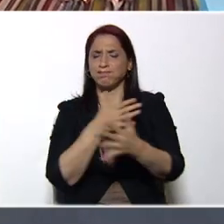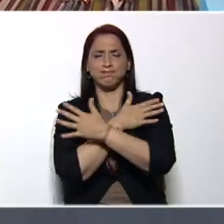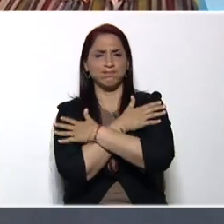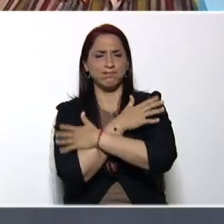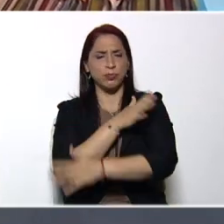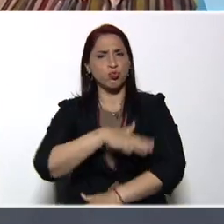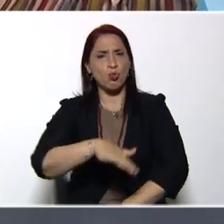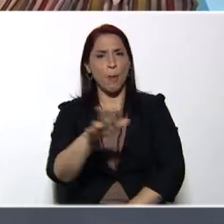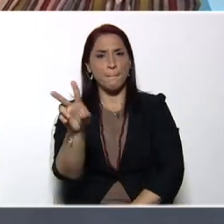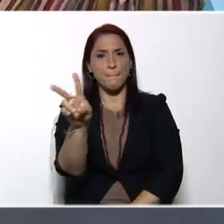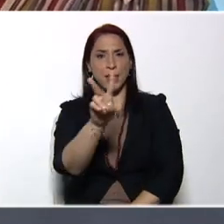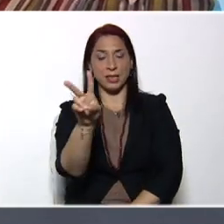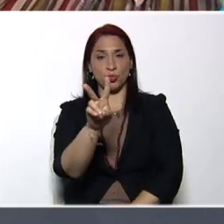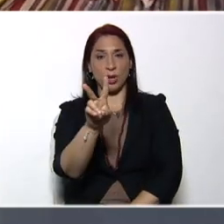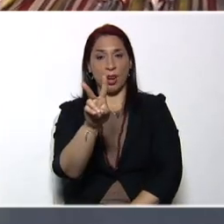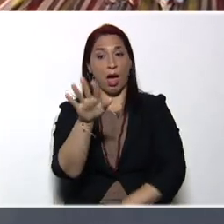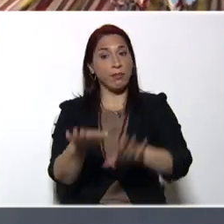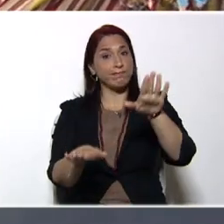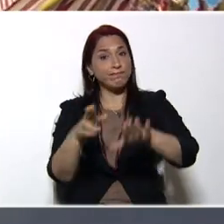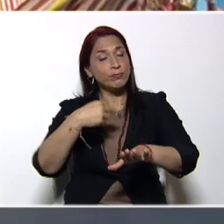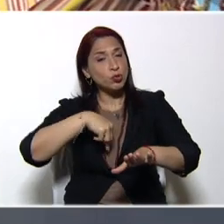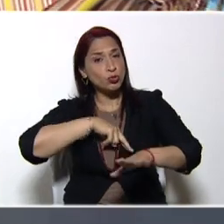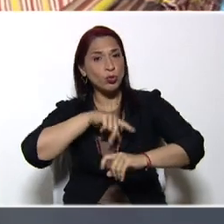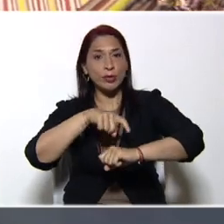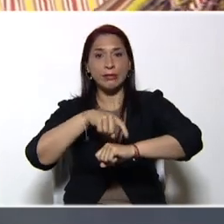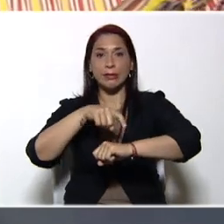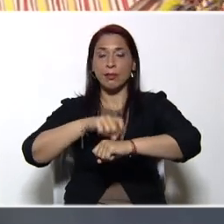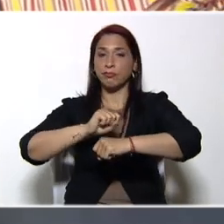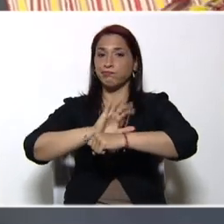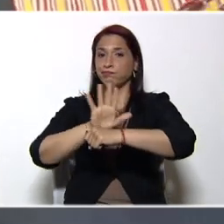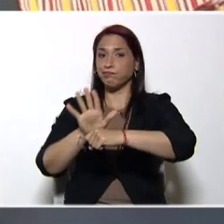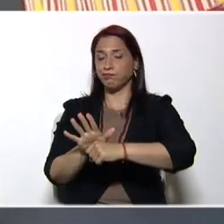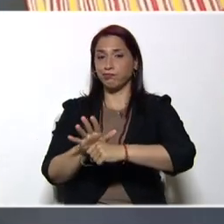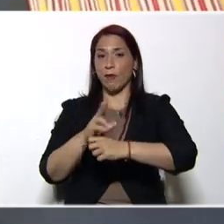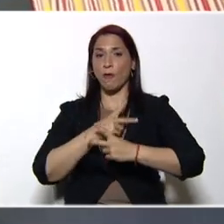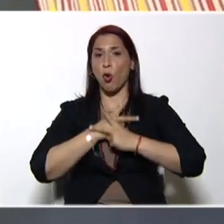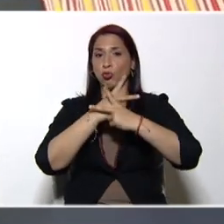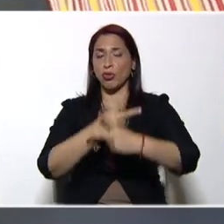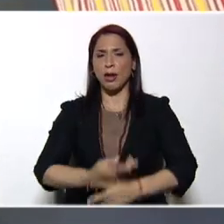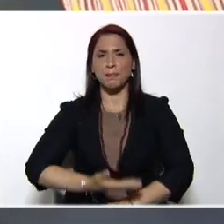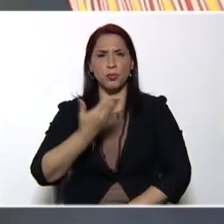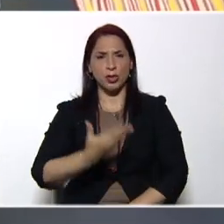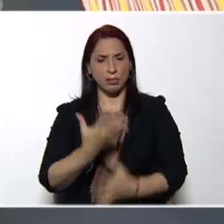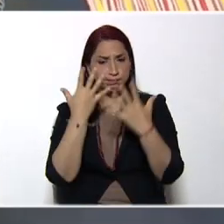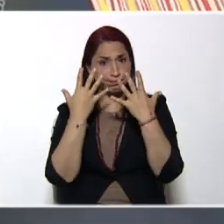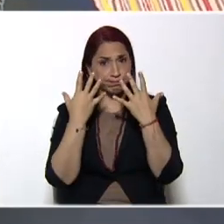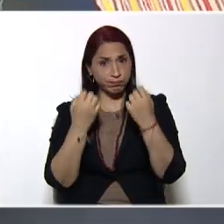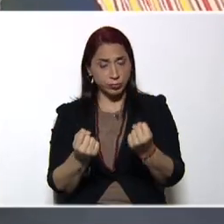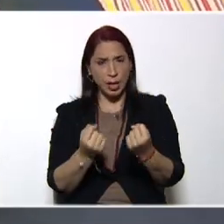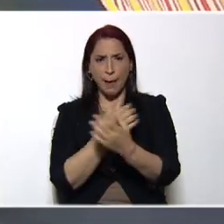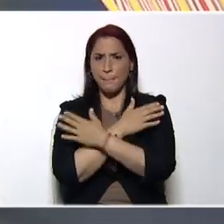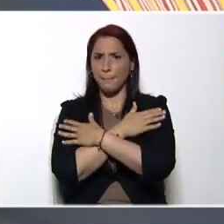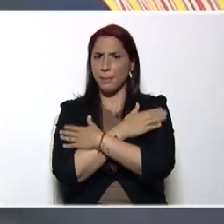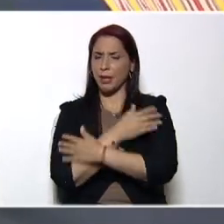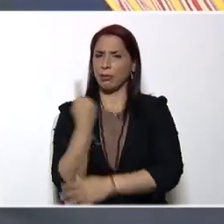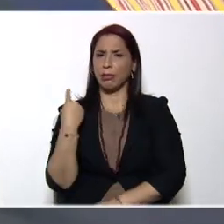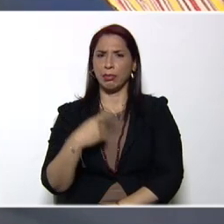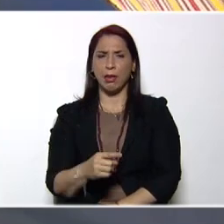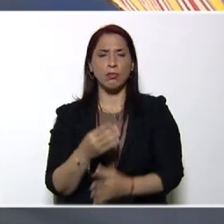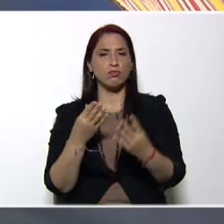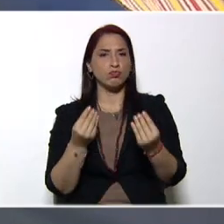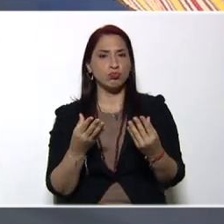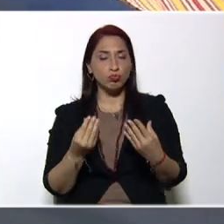toda Venezuela. Aunque estamos en tiempos de cuarentena voluntaria, es importante entender que los abrazos tienen mucho